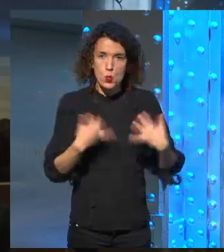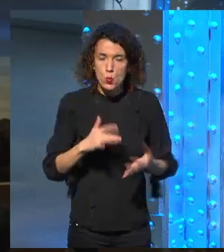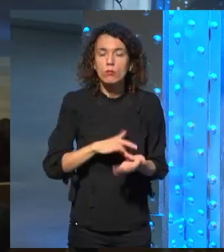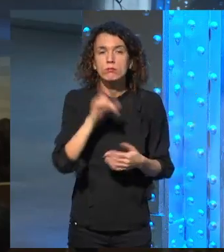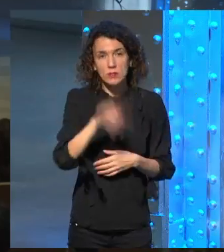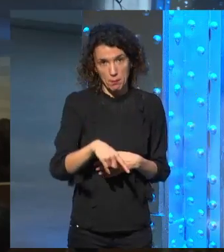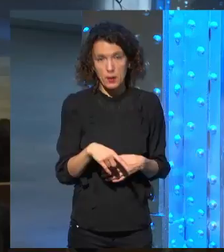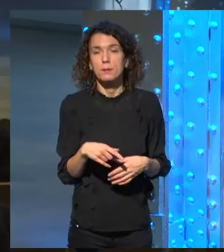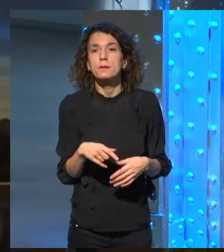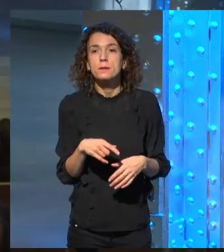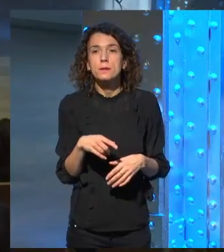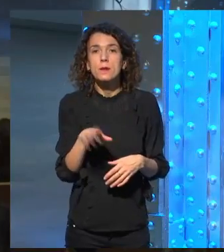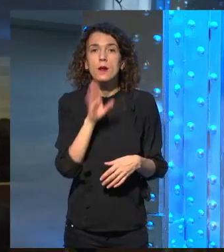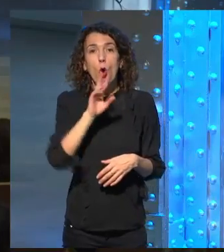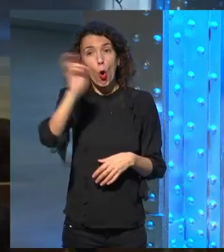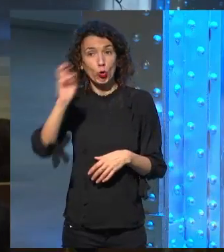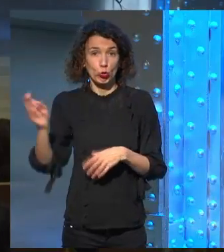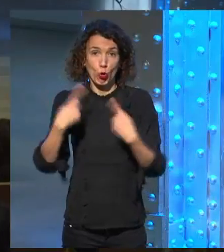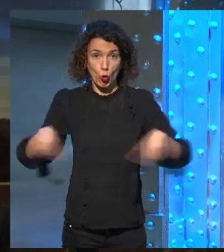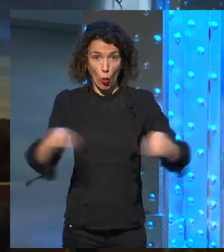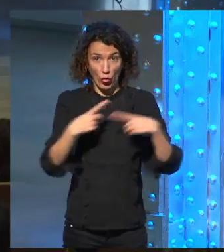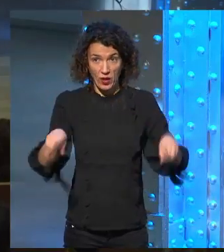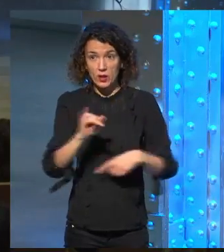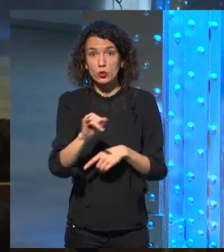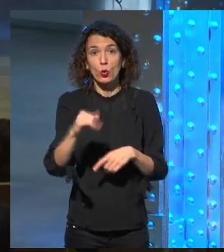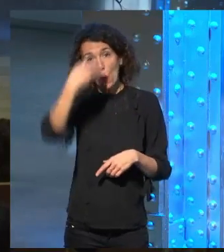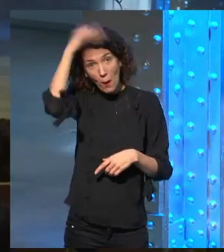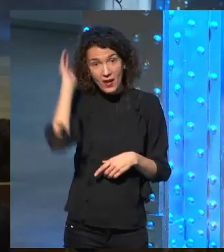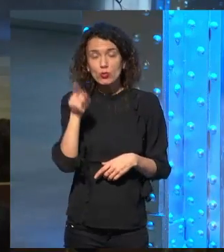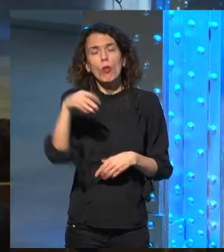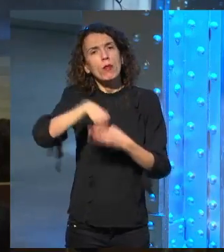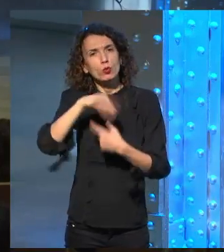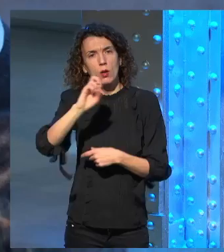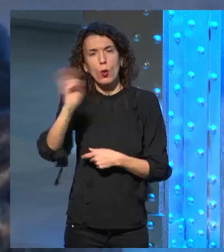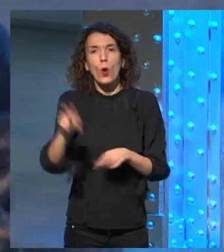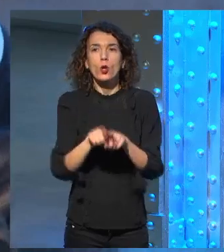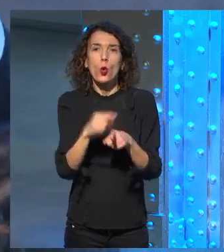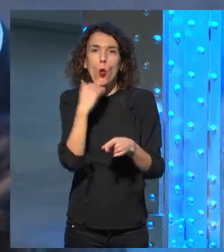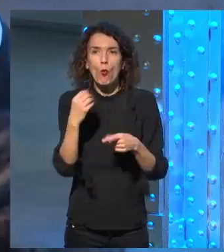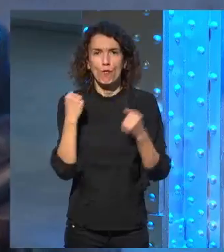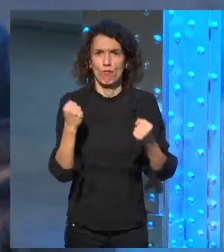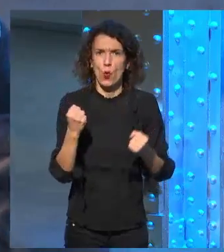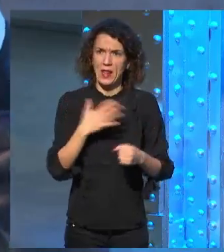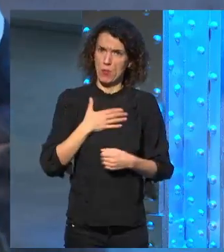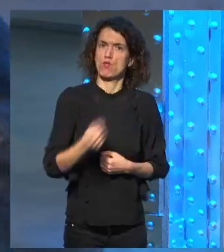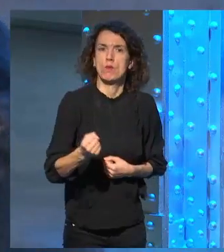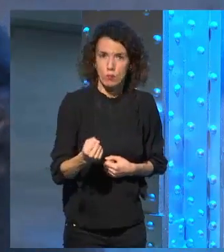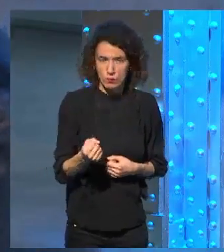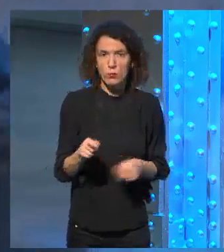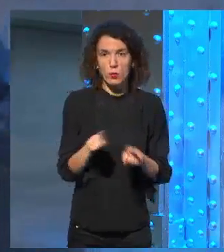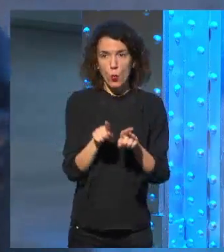como también hasta que tú dices los otros conciertos mismos de Bartók, que esa cosa muscular, heroica, ¿no? Heroica,